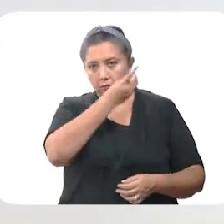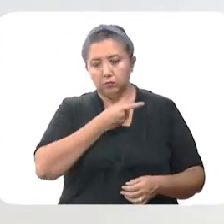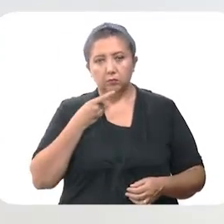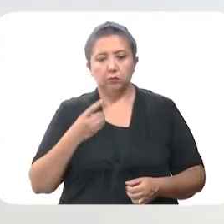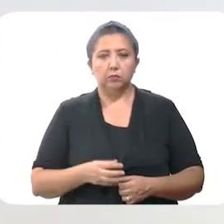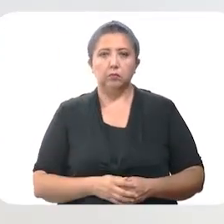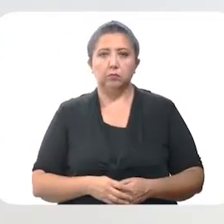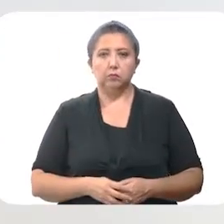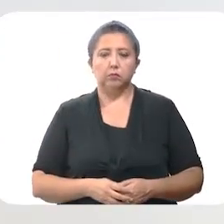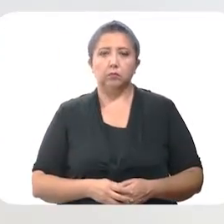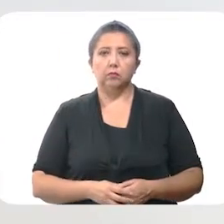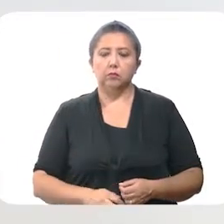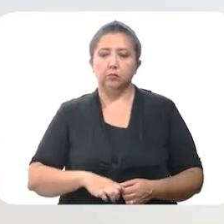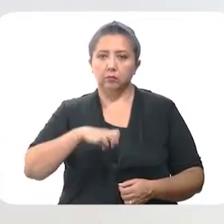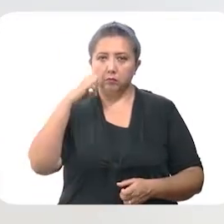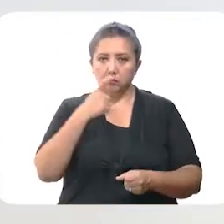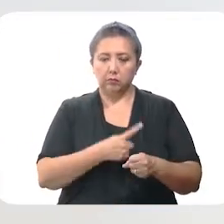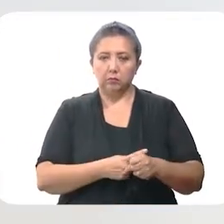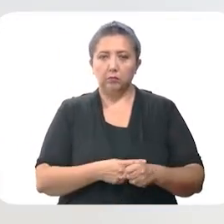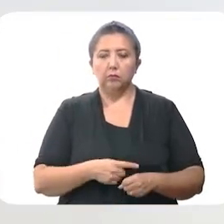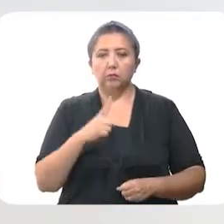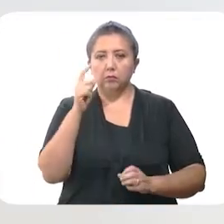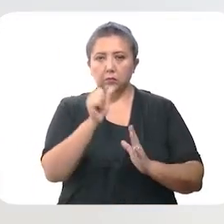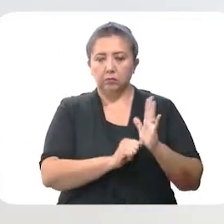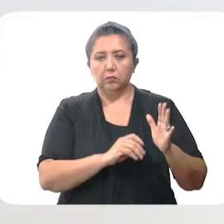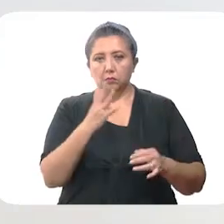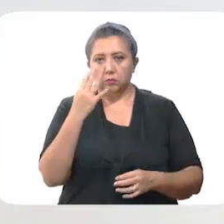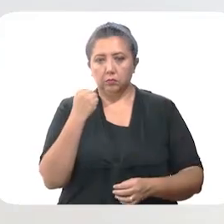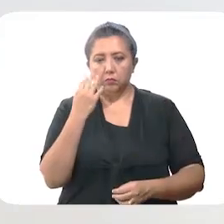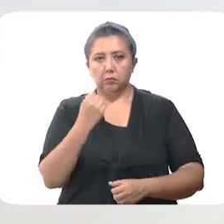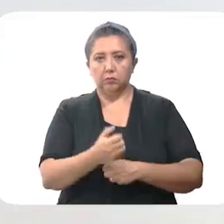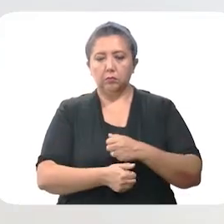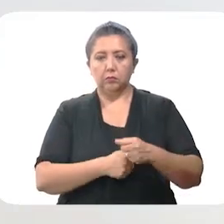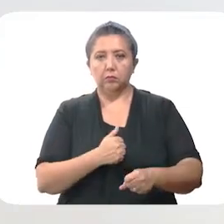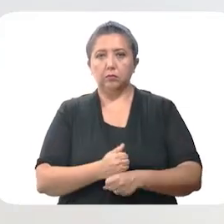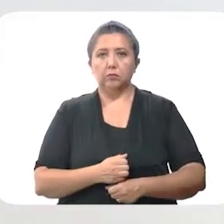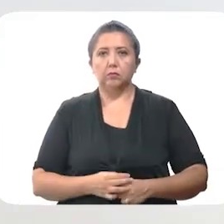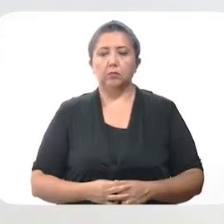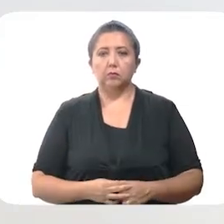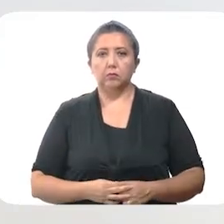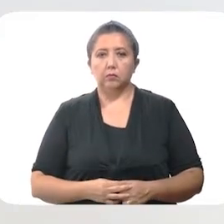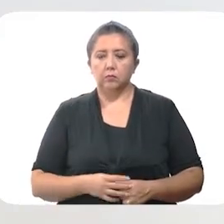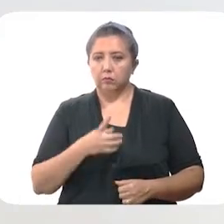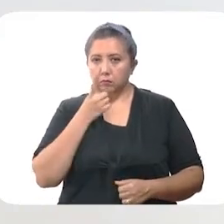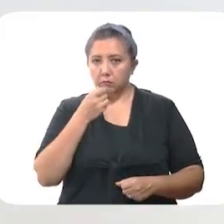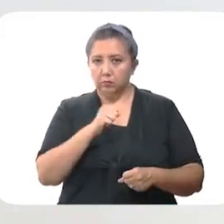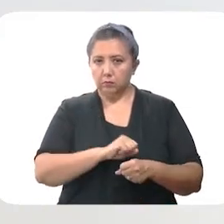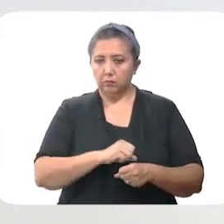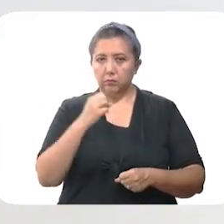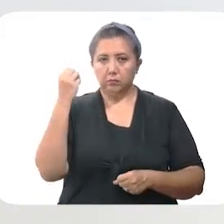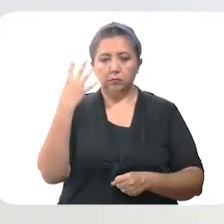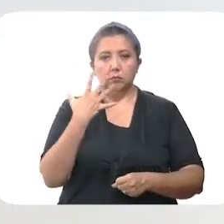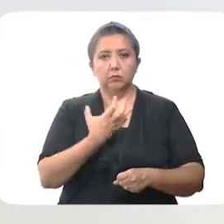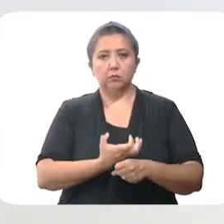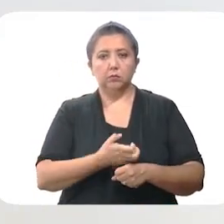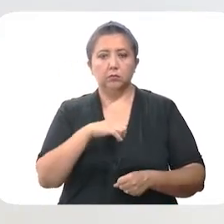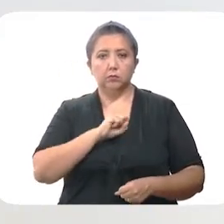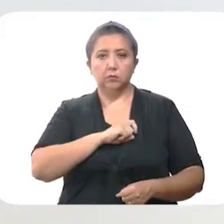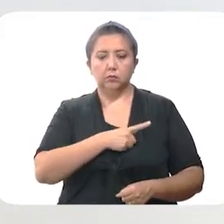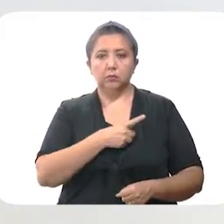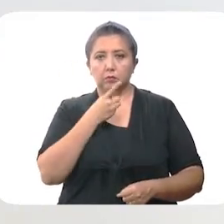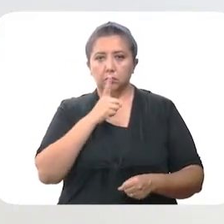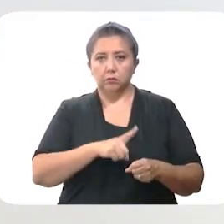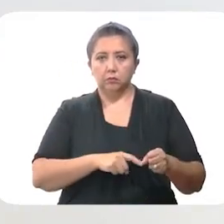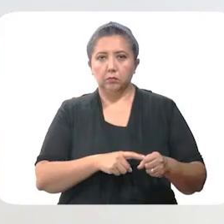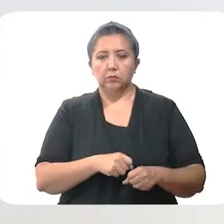a la espera de diagnóstico. El rango de edad de los casos es de 1 mes a 99 años. Los indicadores semanales del Semáforo